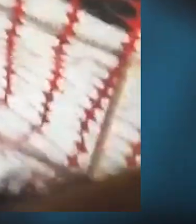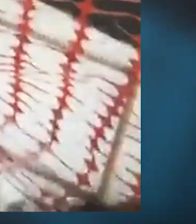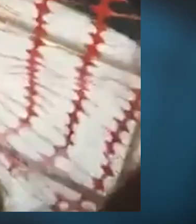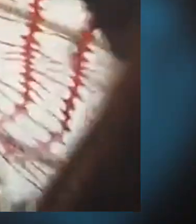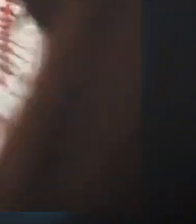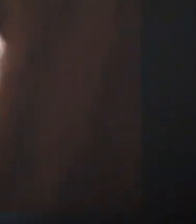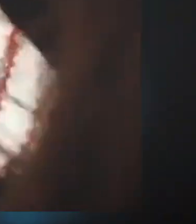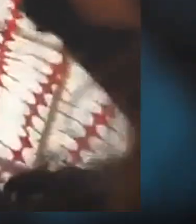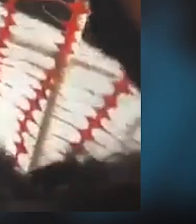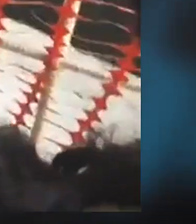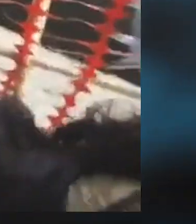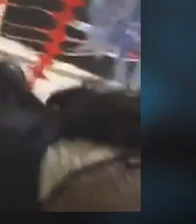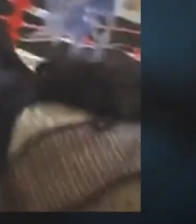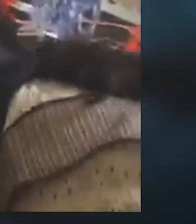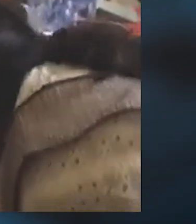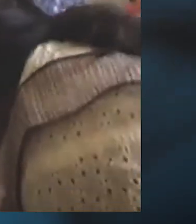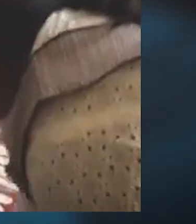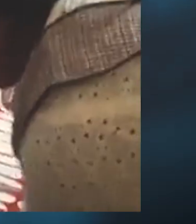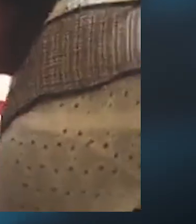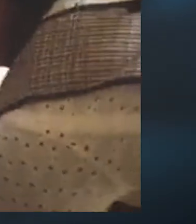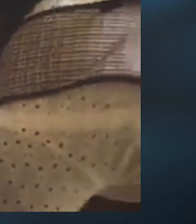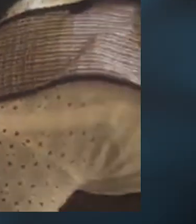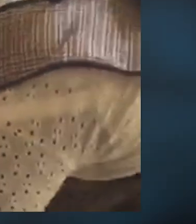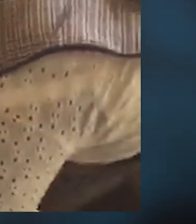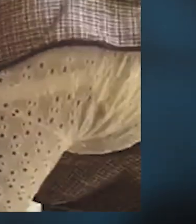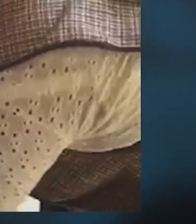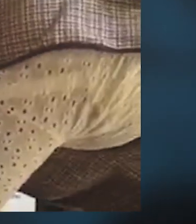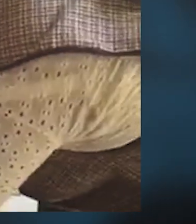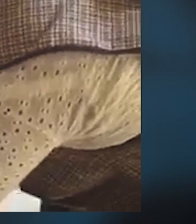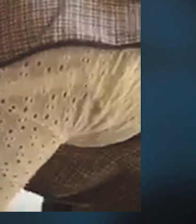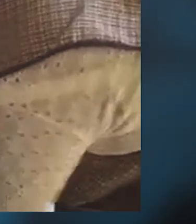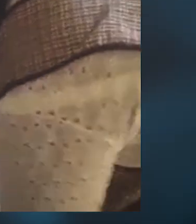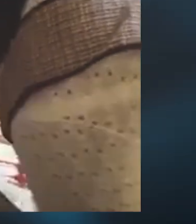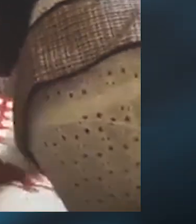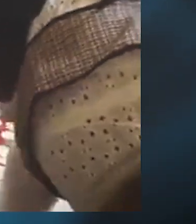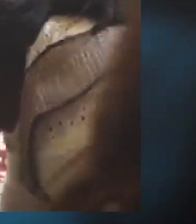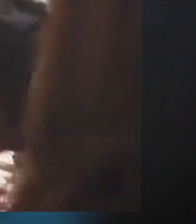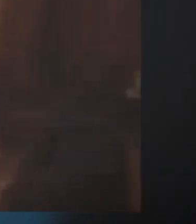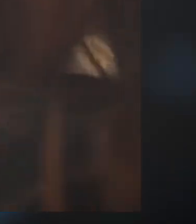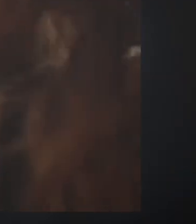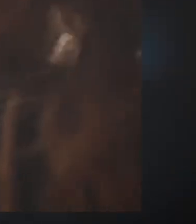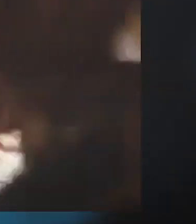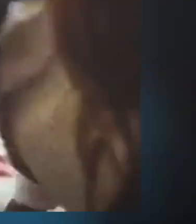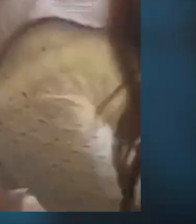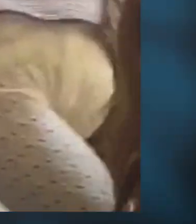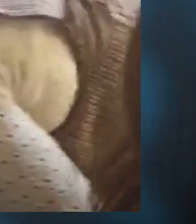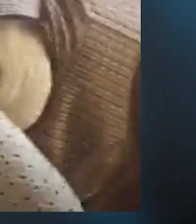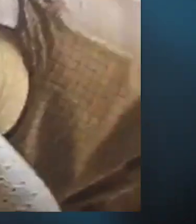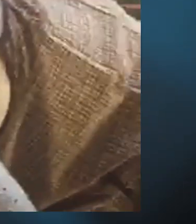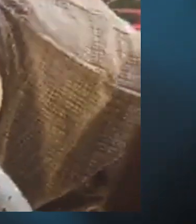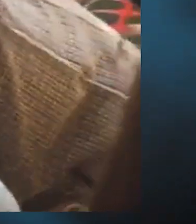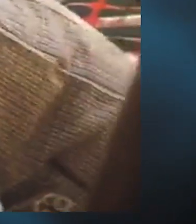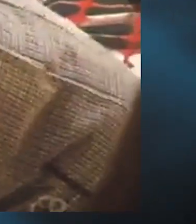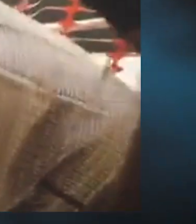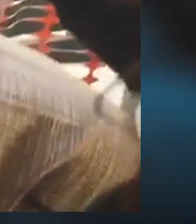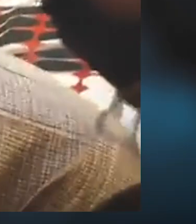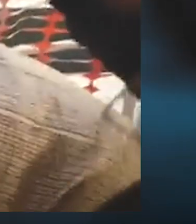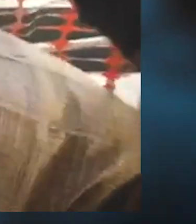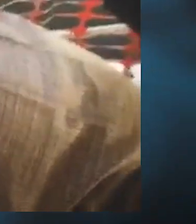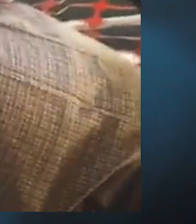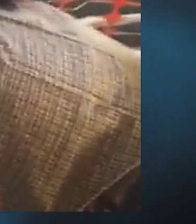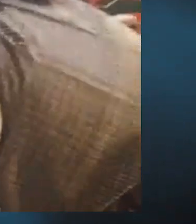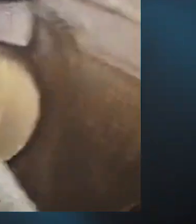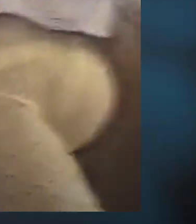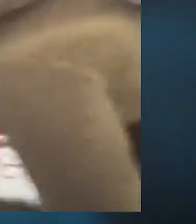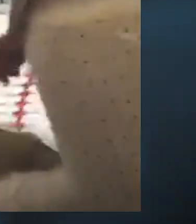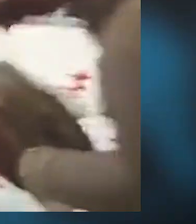grandeza cultural de México. Destacó su valor nutritivo y no descartó abrir un espacio dentro del nuevo aeropuerto para estos comerciantes y la